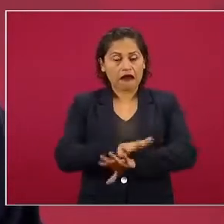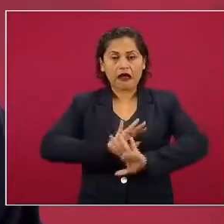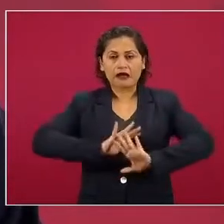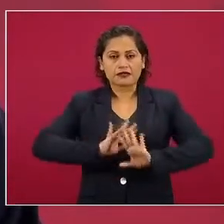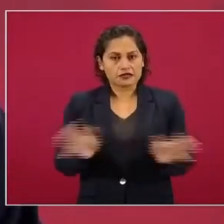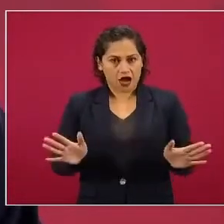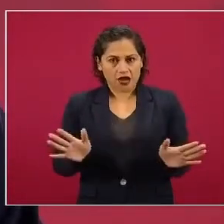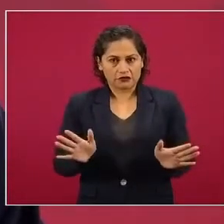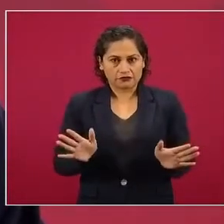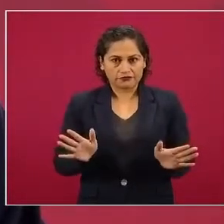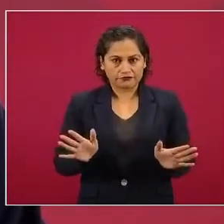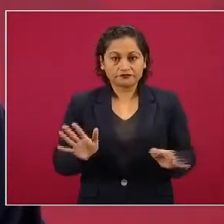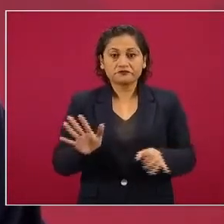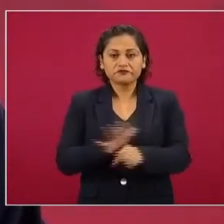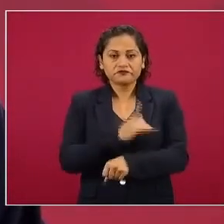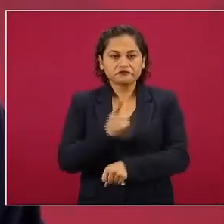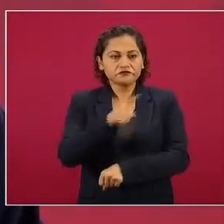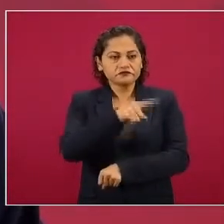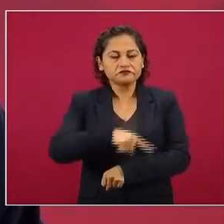medrando